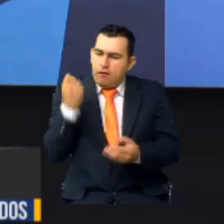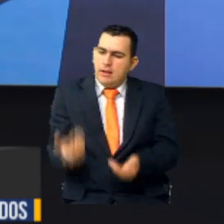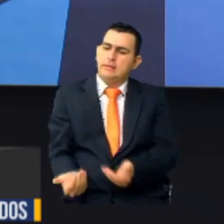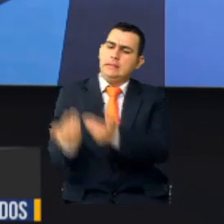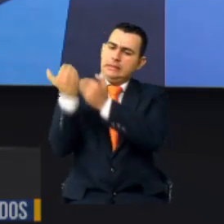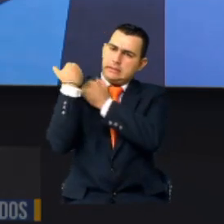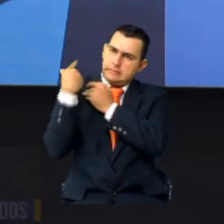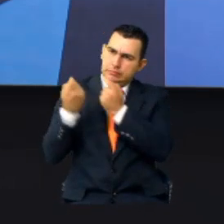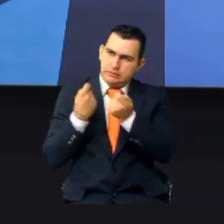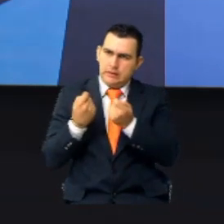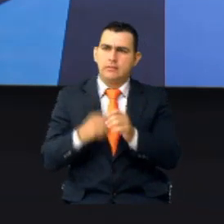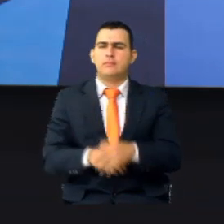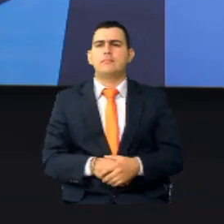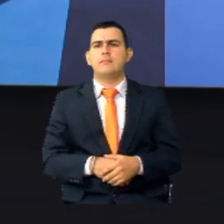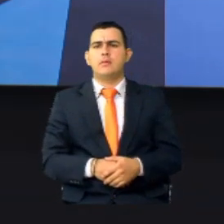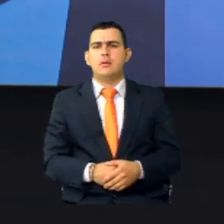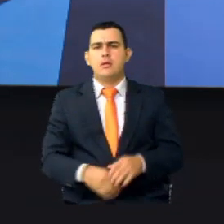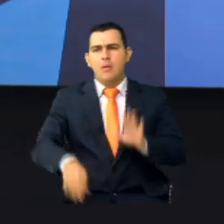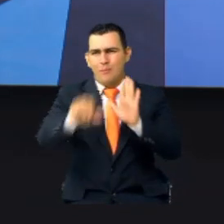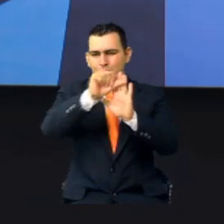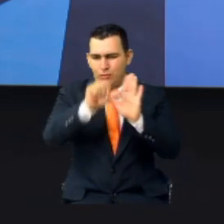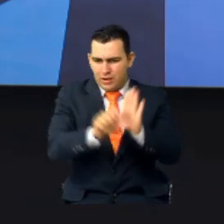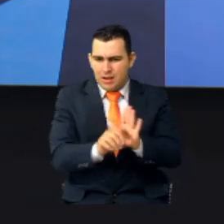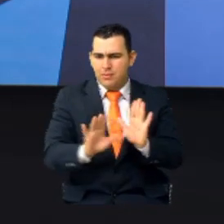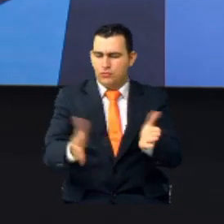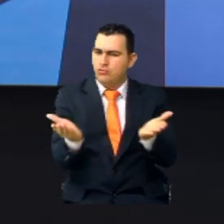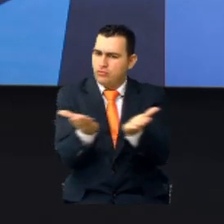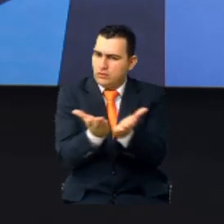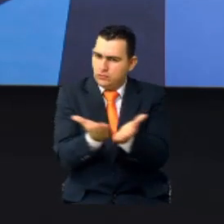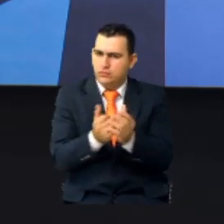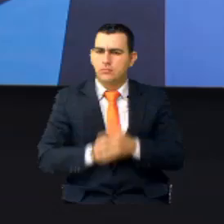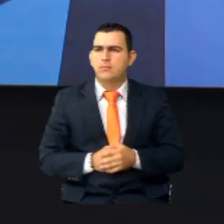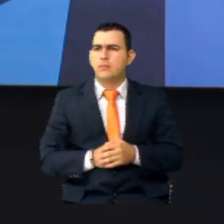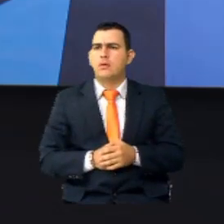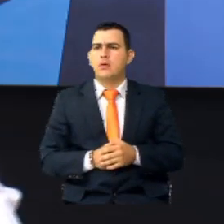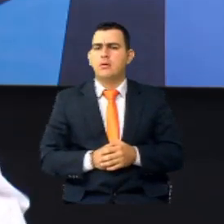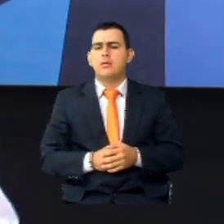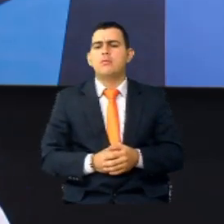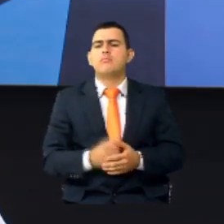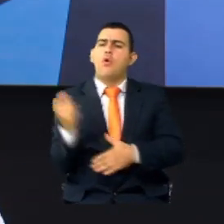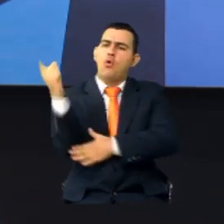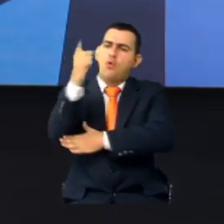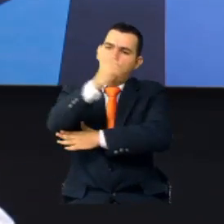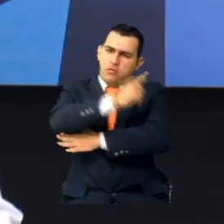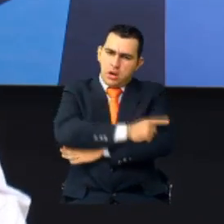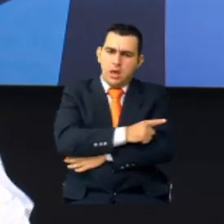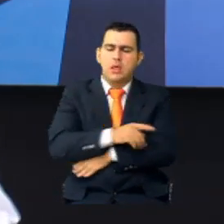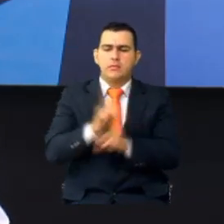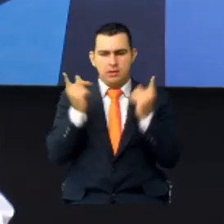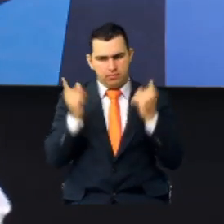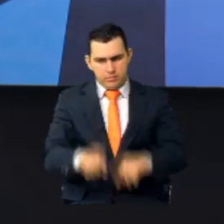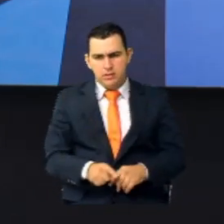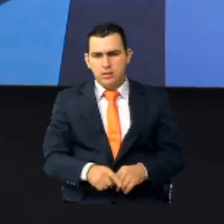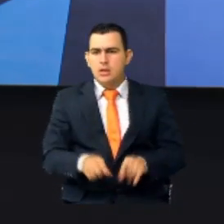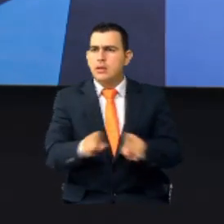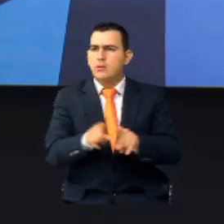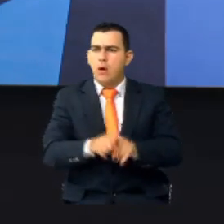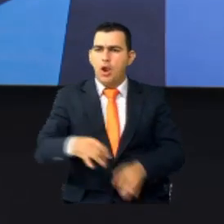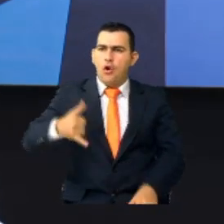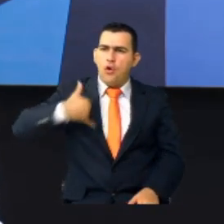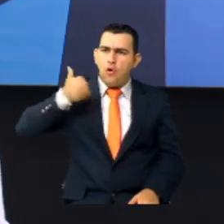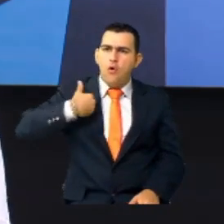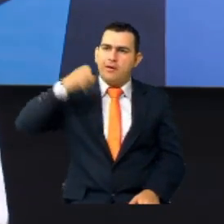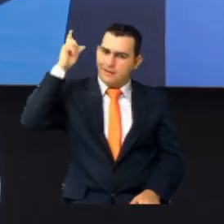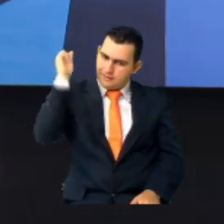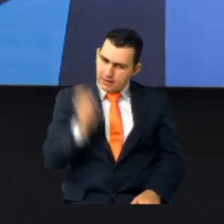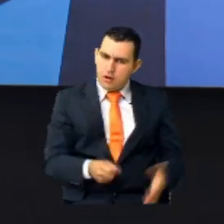una educación de calidad. Entonces, el programa de becas, el programa de jornada única van a estar encaminados a eso, a que los jóvenes tengan oportunidades,